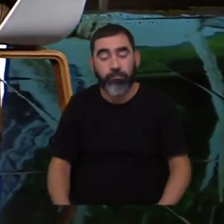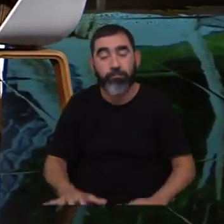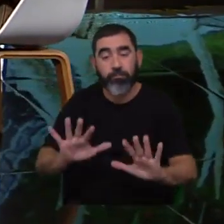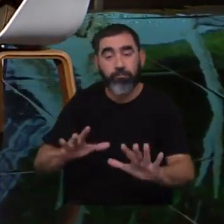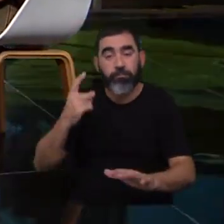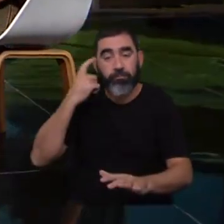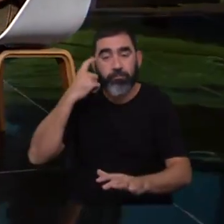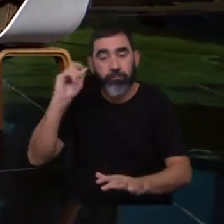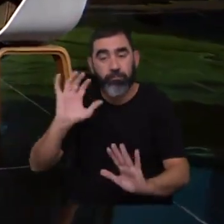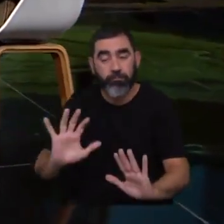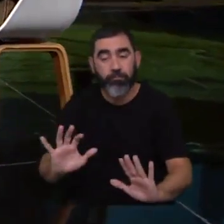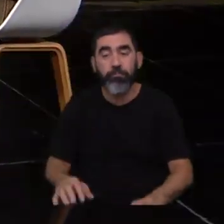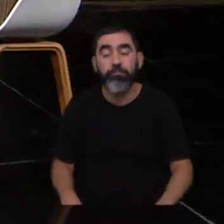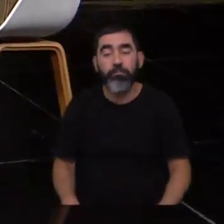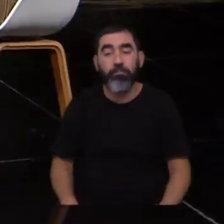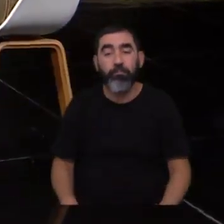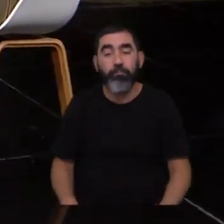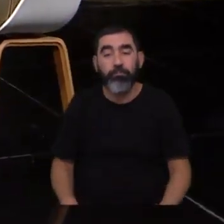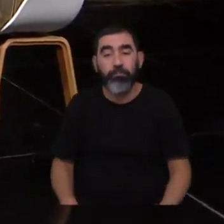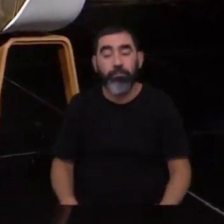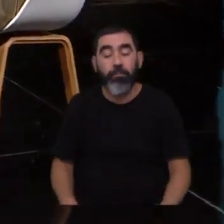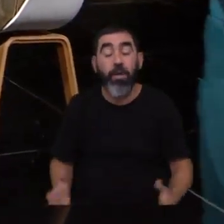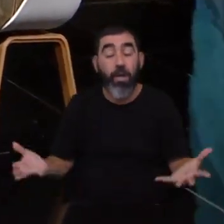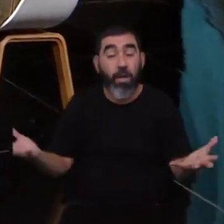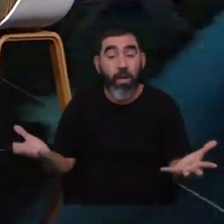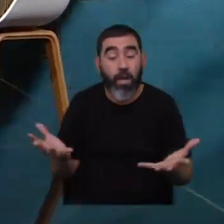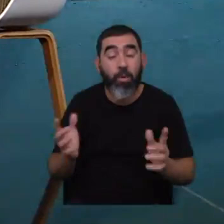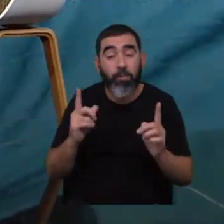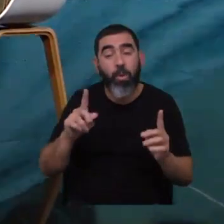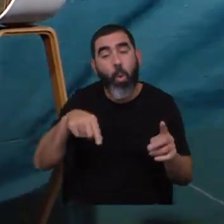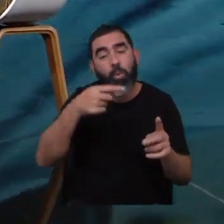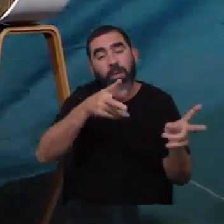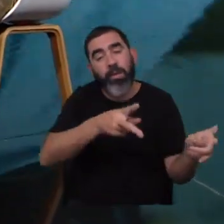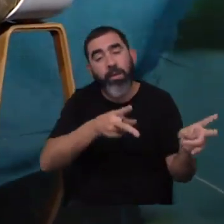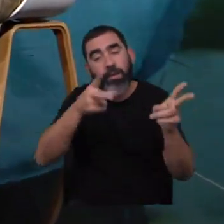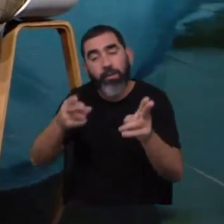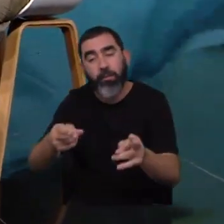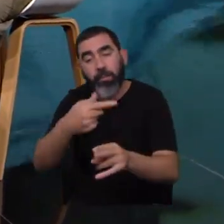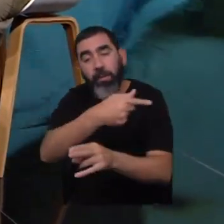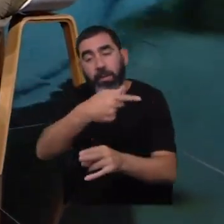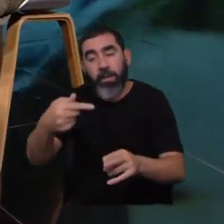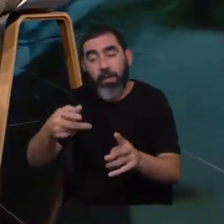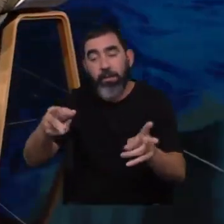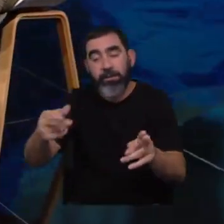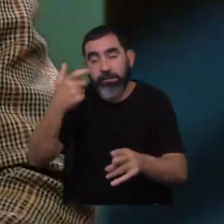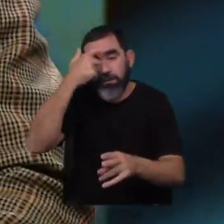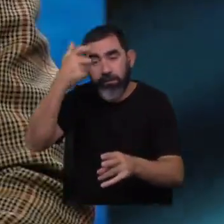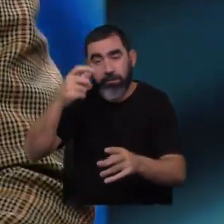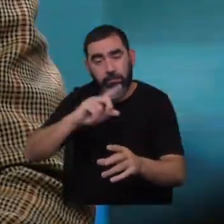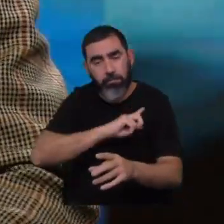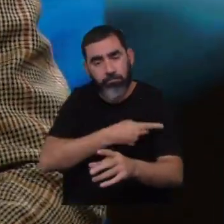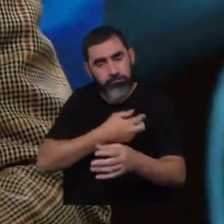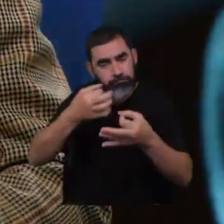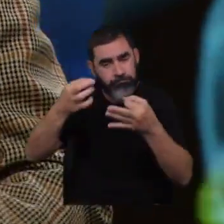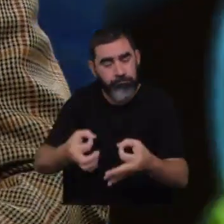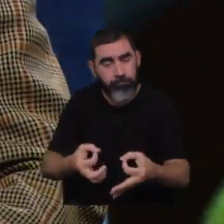esta iniciativa, y en este momento, digo, nos encontramos también en otra etapa, o sea, la semana en sí está consolidada,